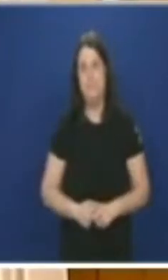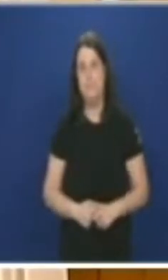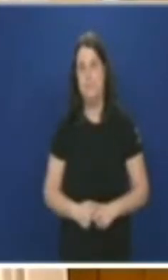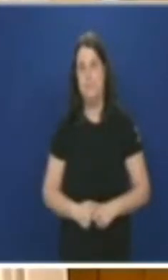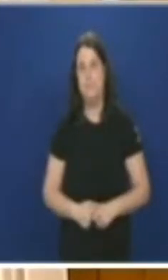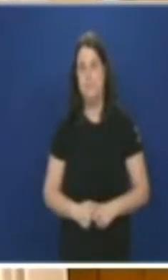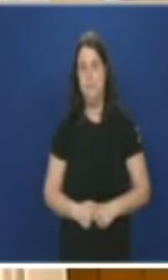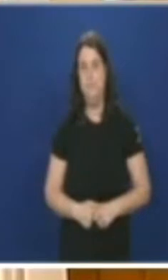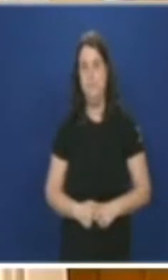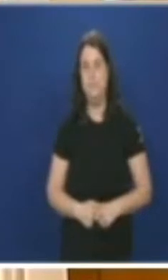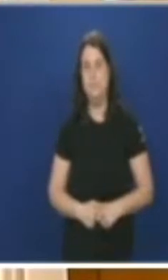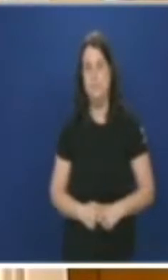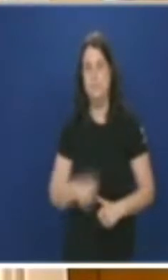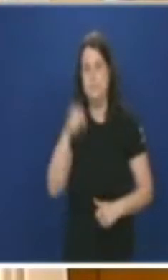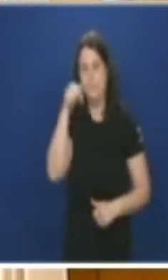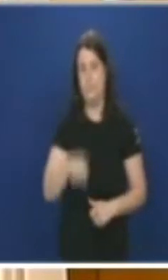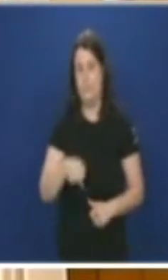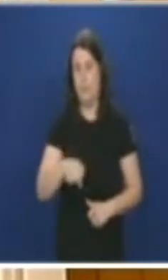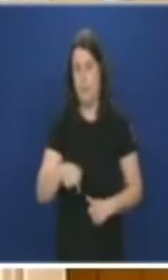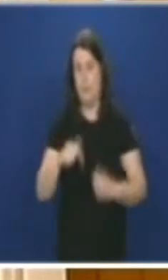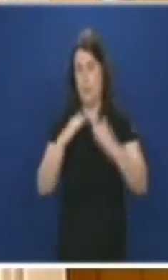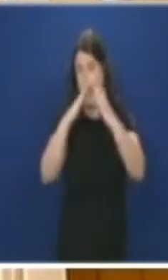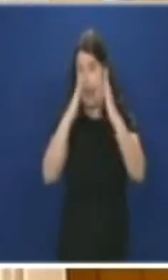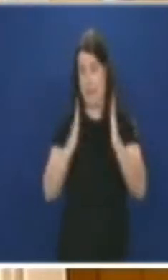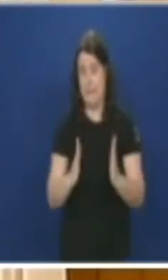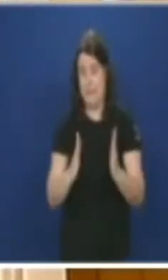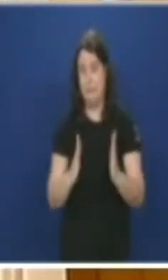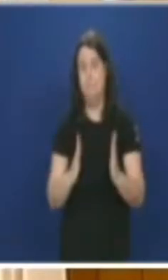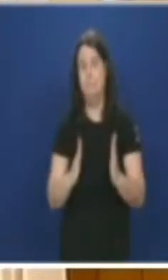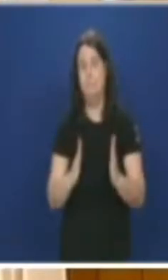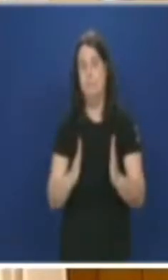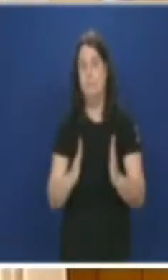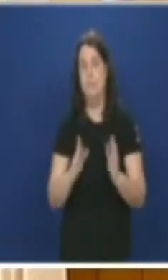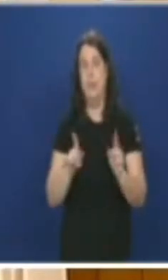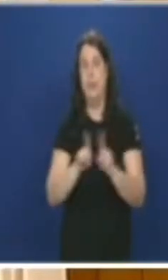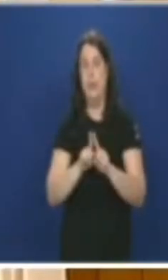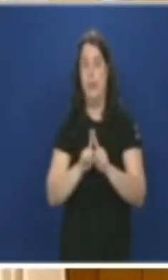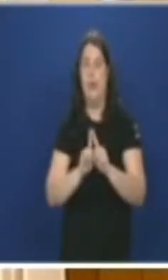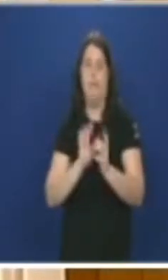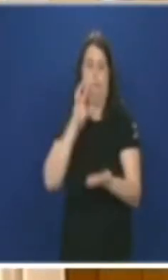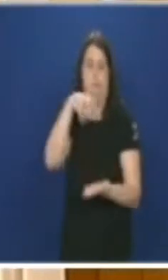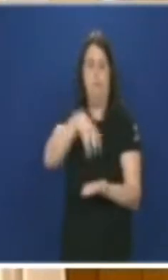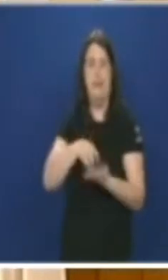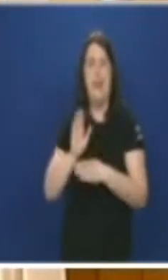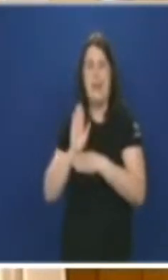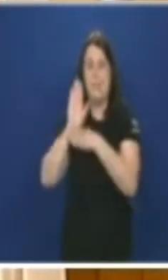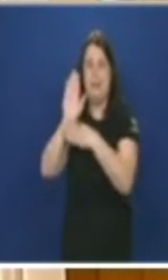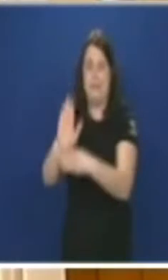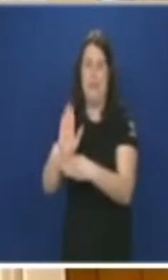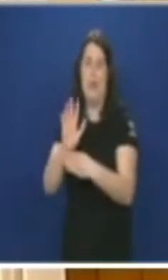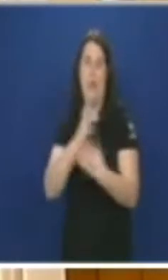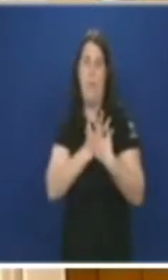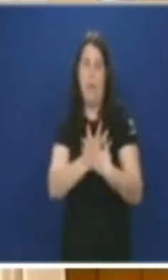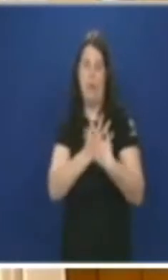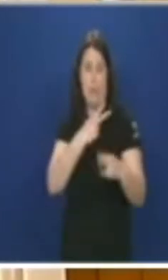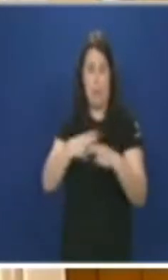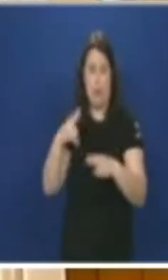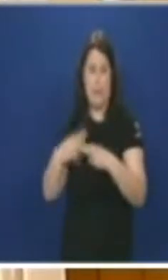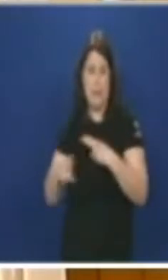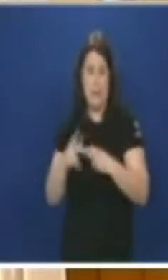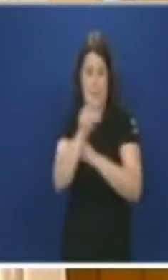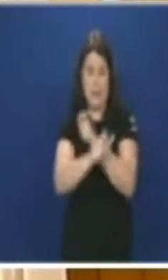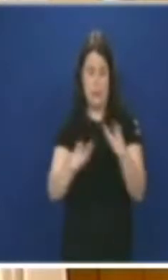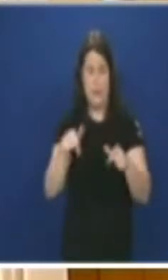Cando hoxe nesta casa, sede da representación da vontade política do noso povo,